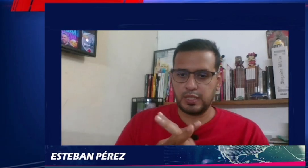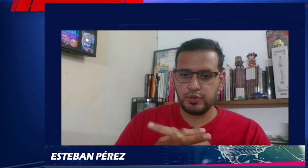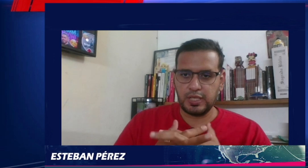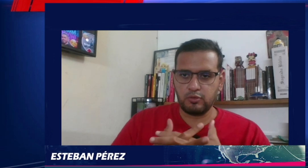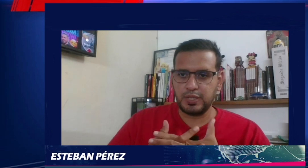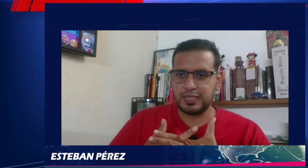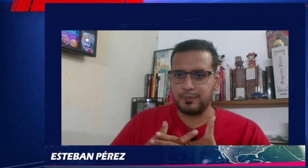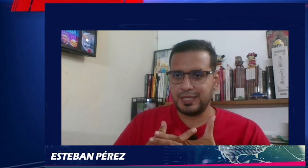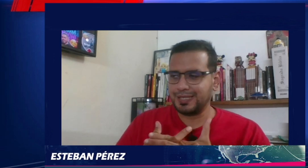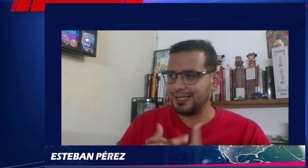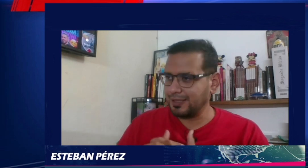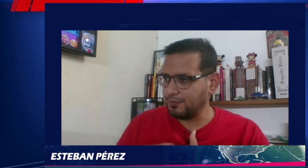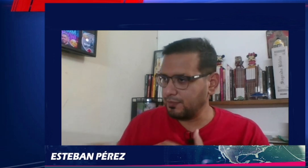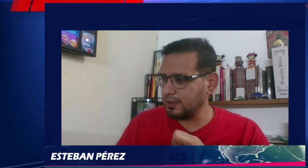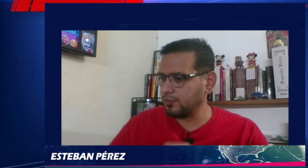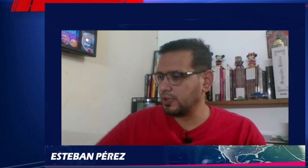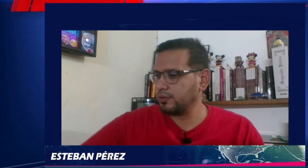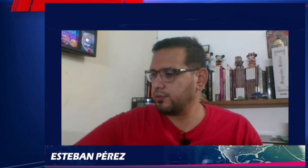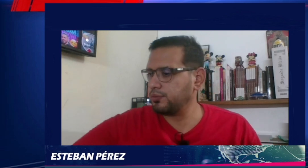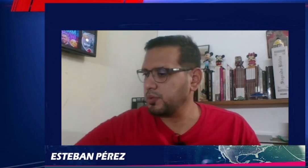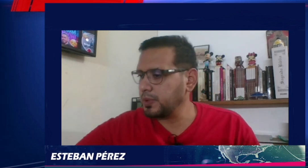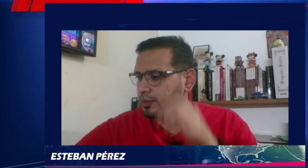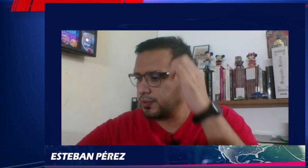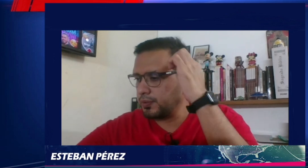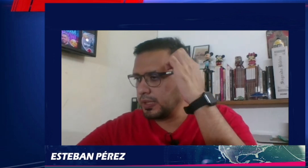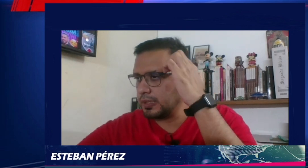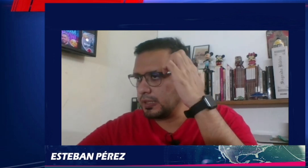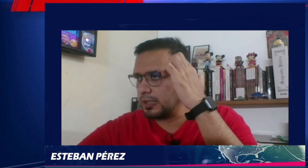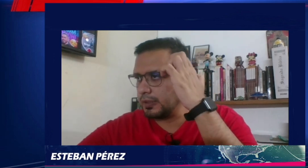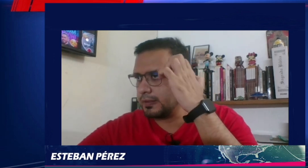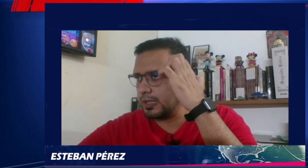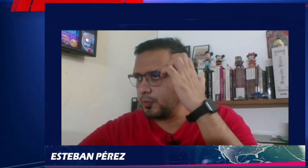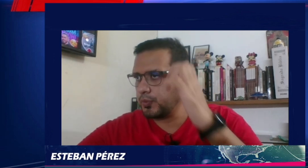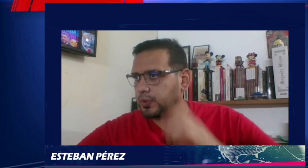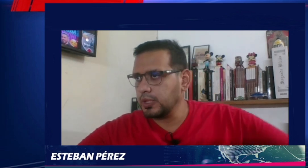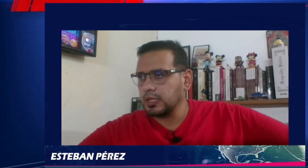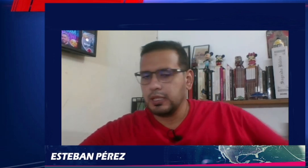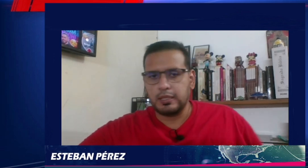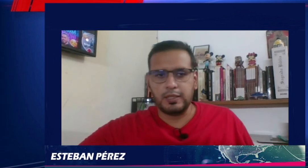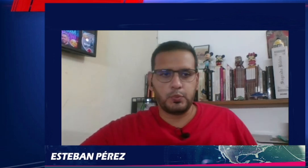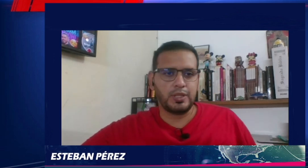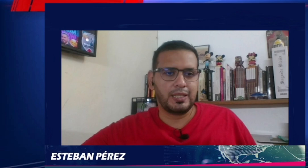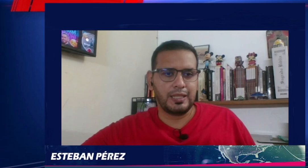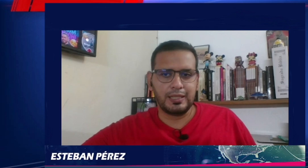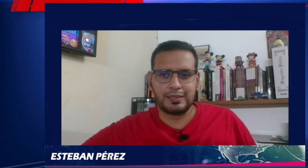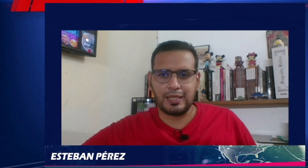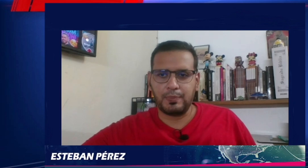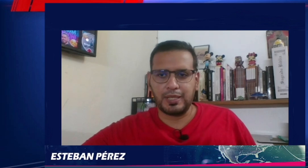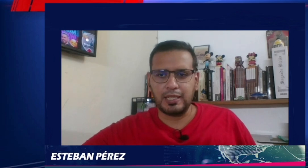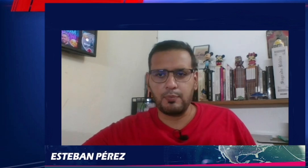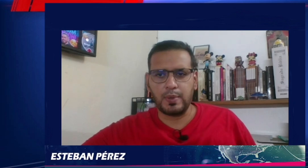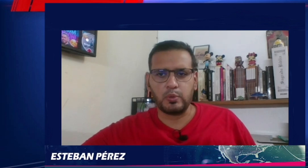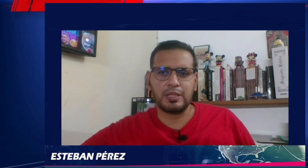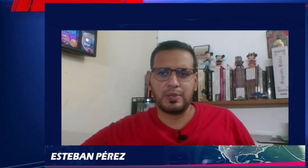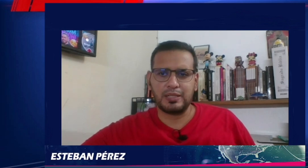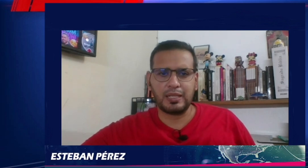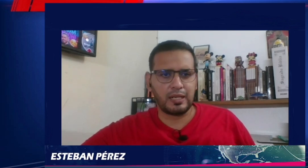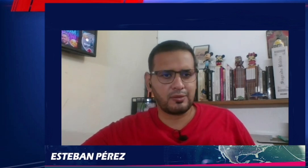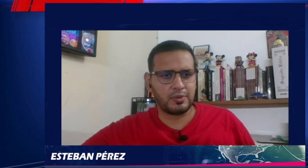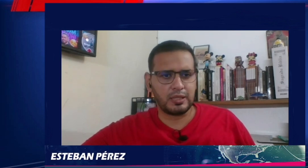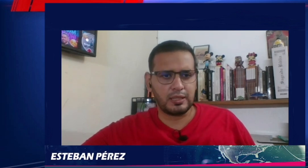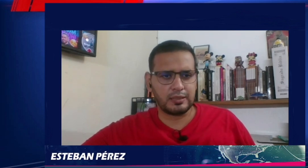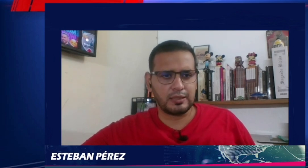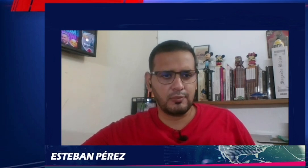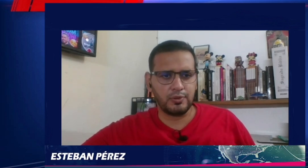Bueno, pues estamos ya completamente en vivo en estos momentos. Ahora sí regresamos después de esta pequeña pausa de